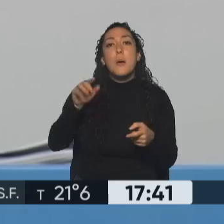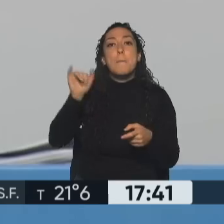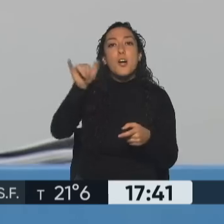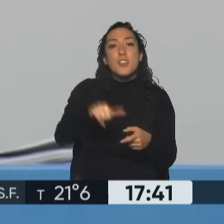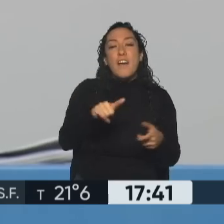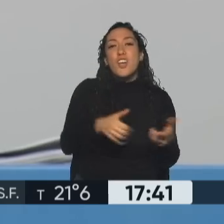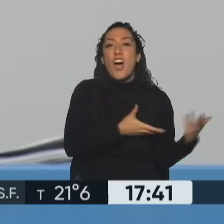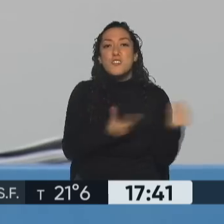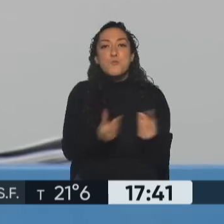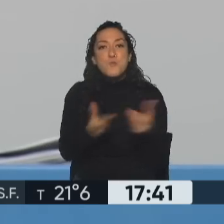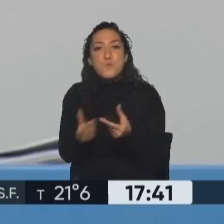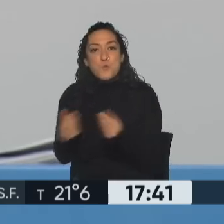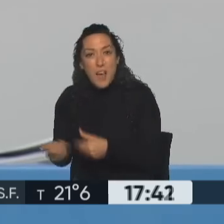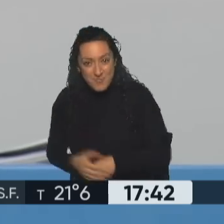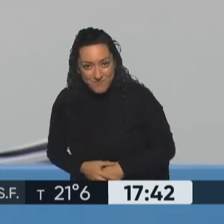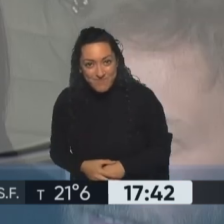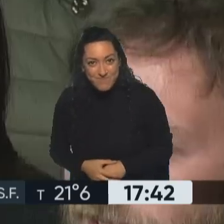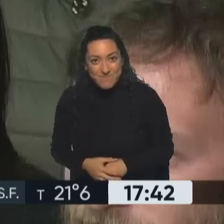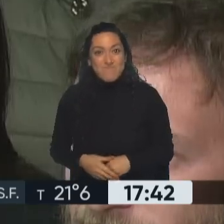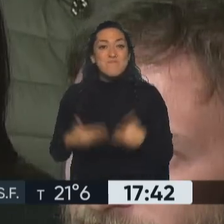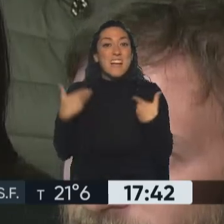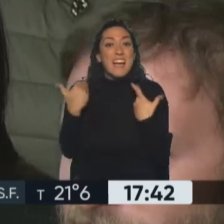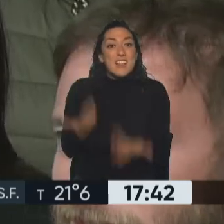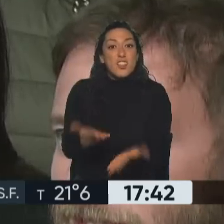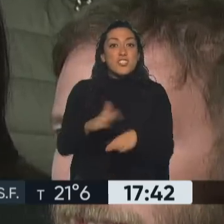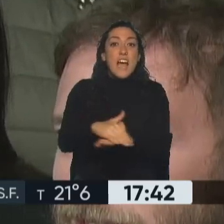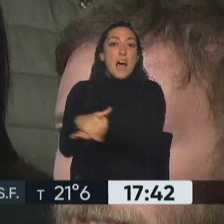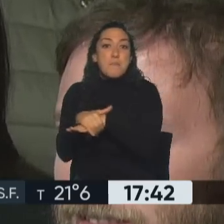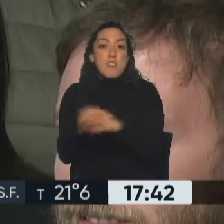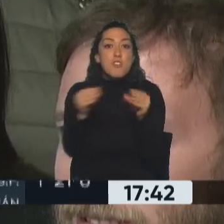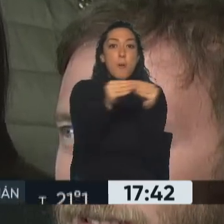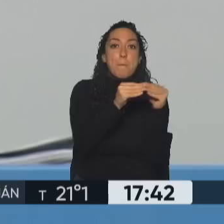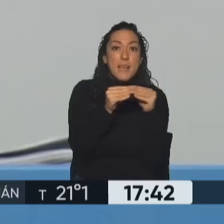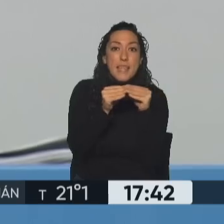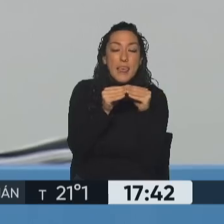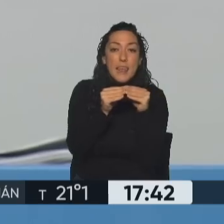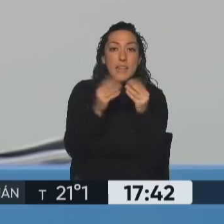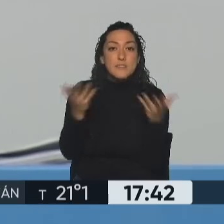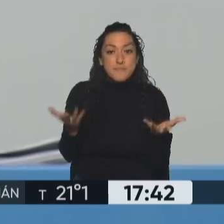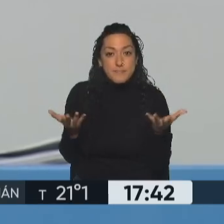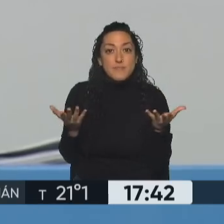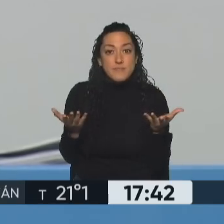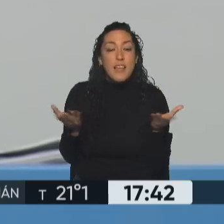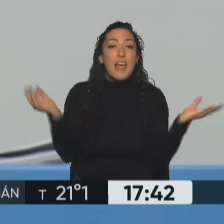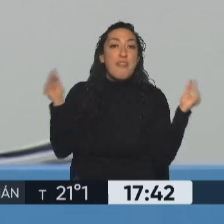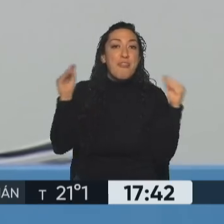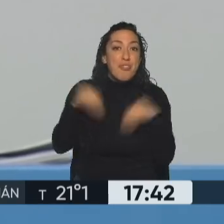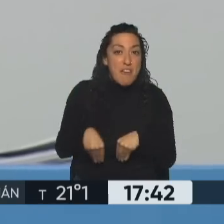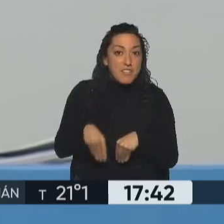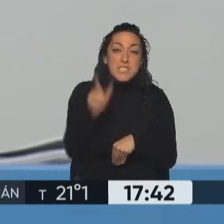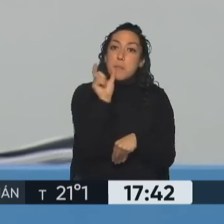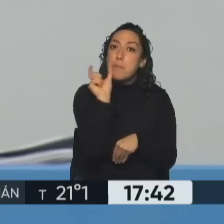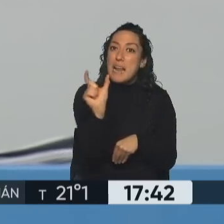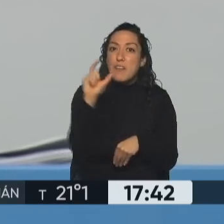portaaviones. Entonces, mis queridos amigos y compañeras, el déficit, que es un